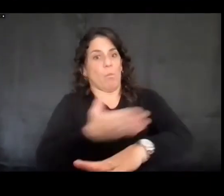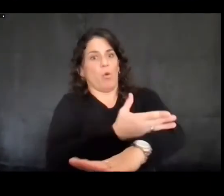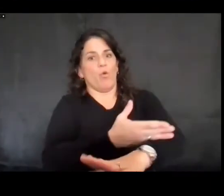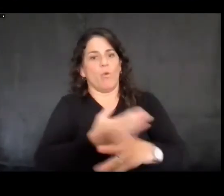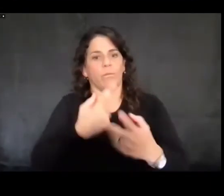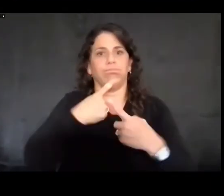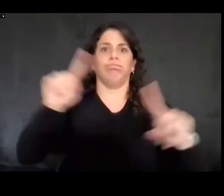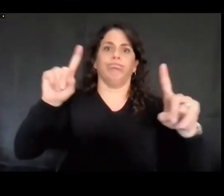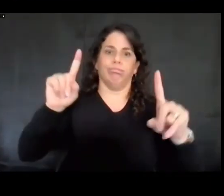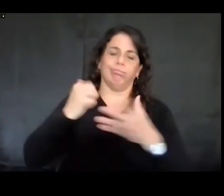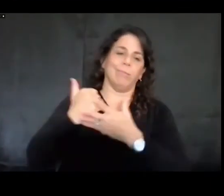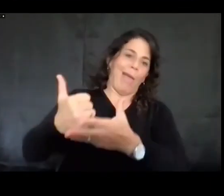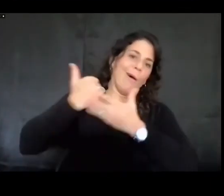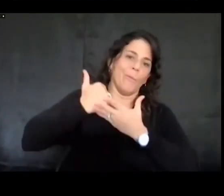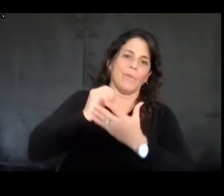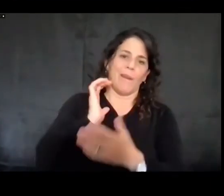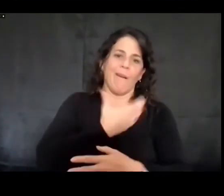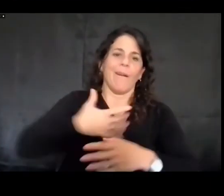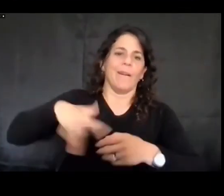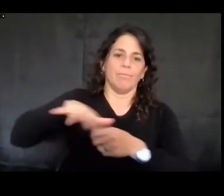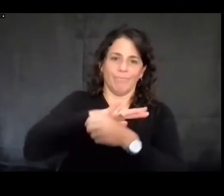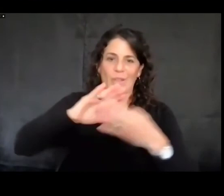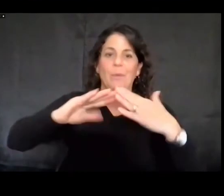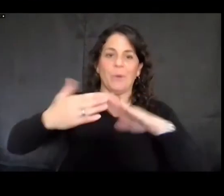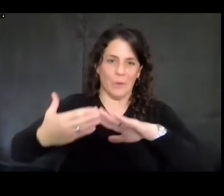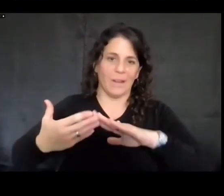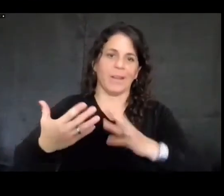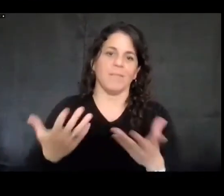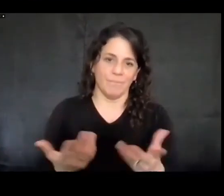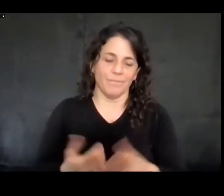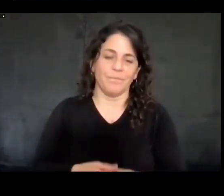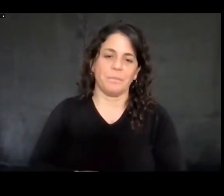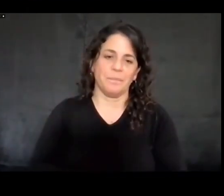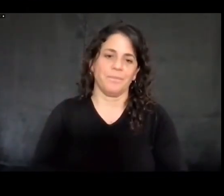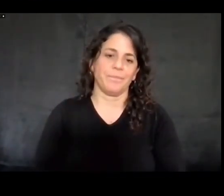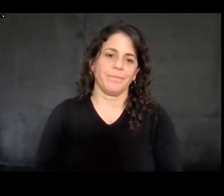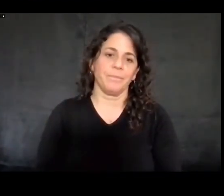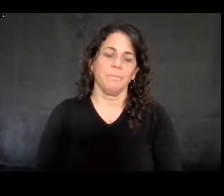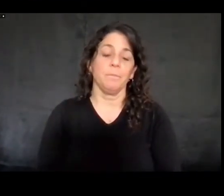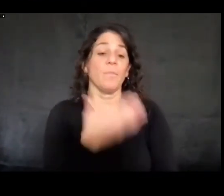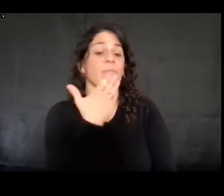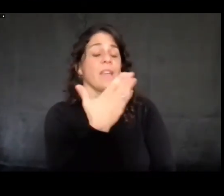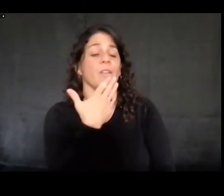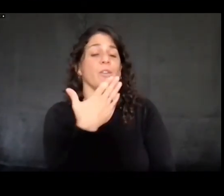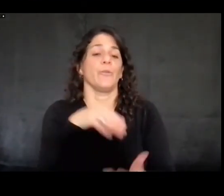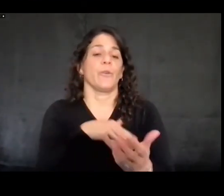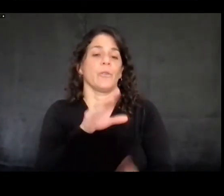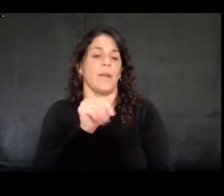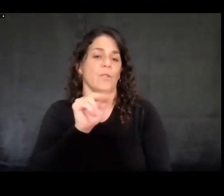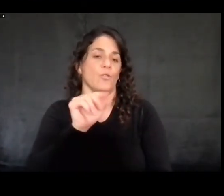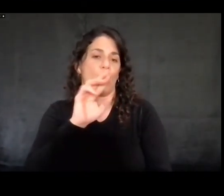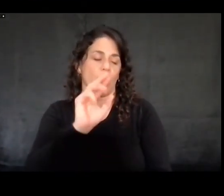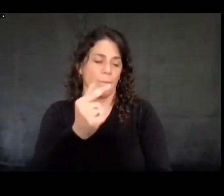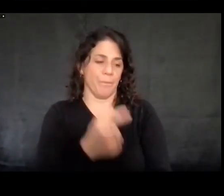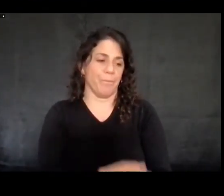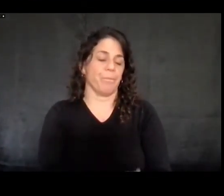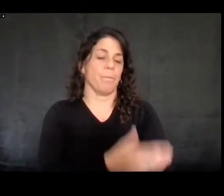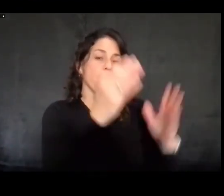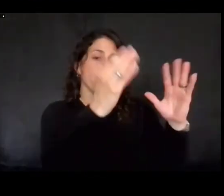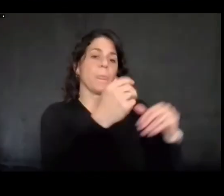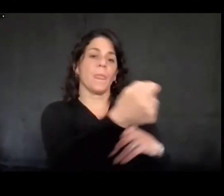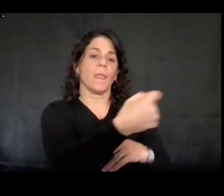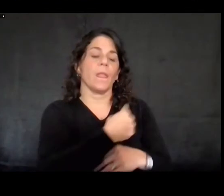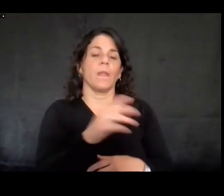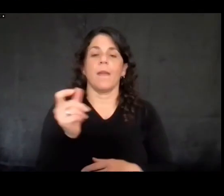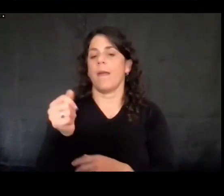de semana a semana es la gran diferencia gracias doctor ansón mi pregunta es